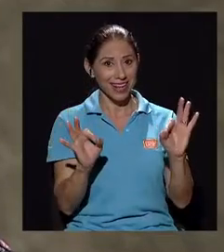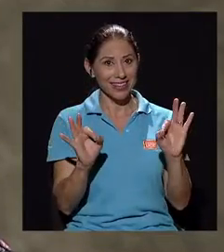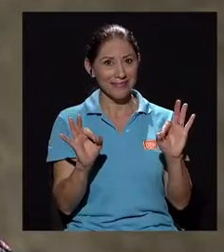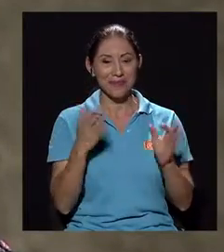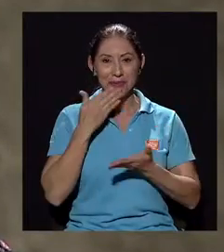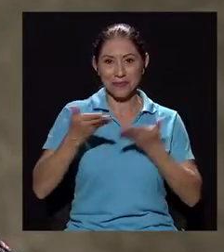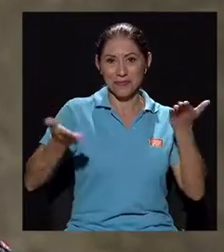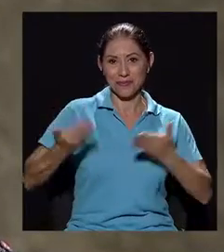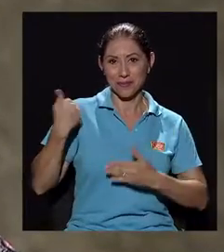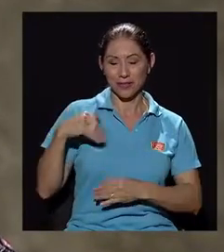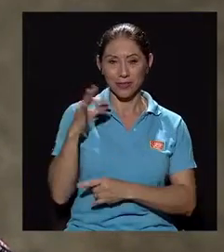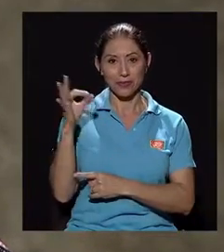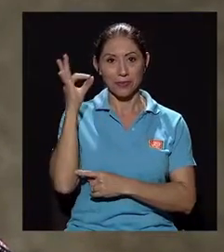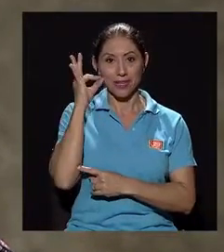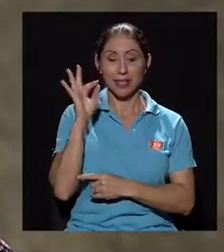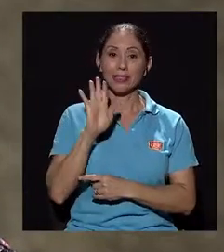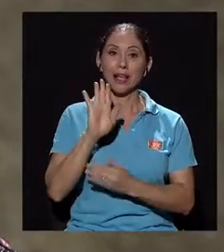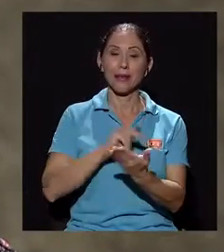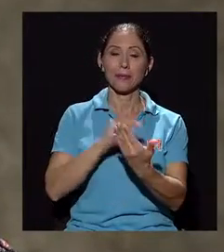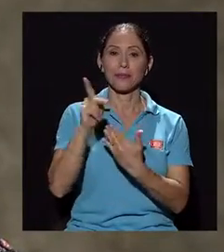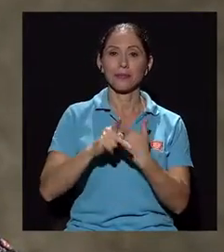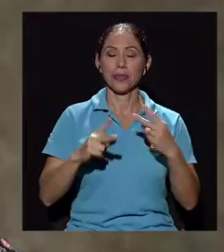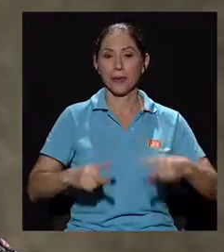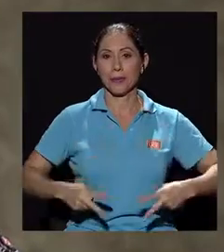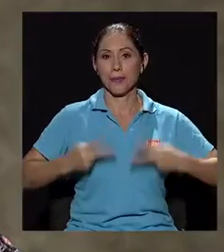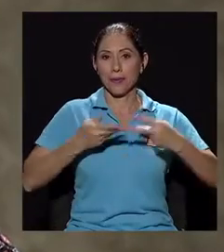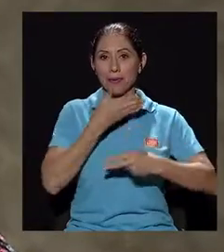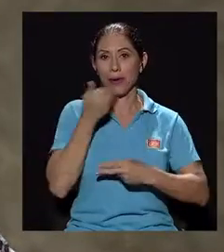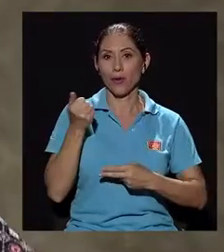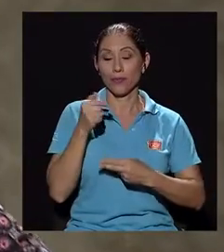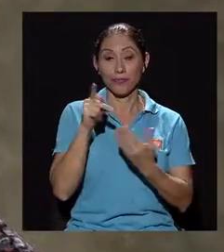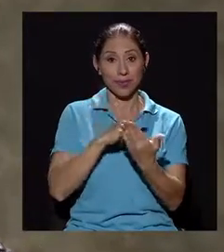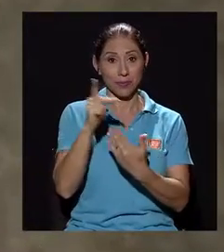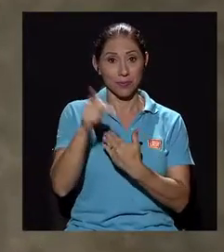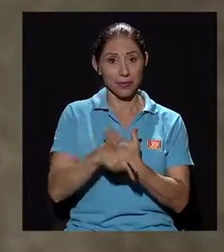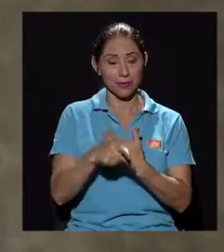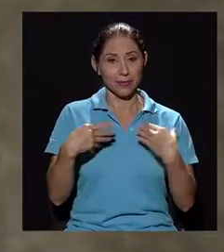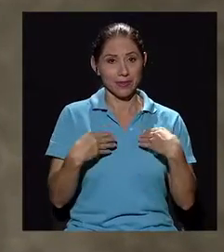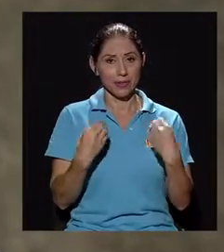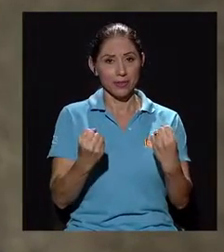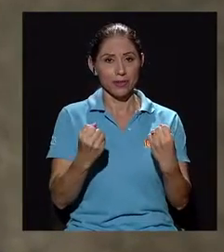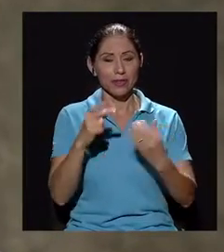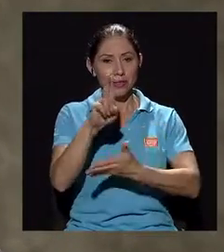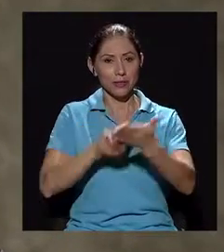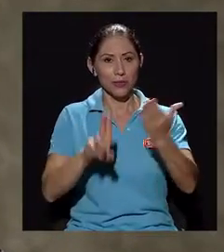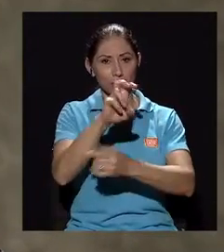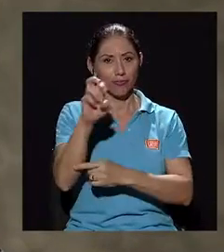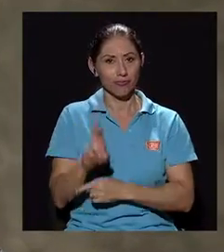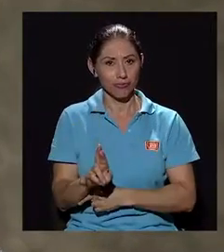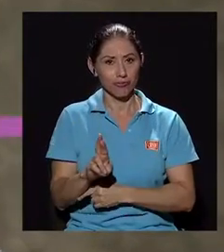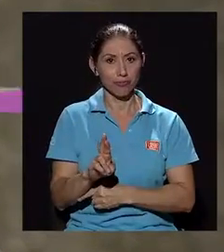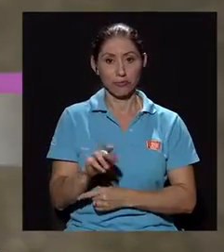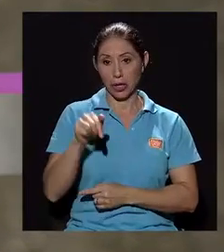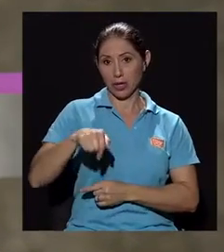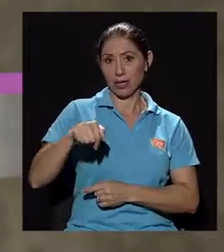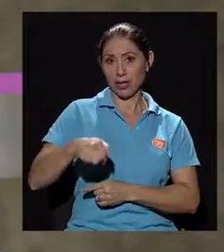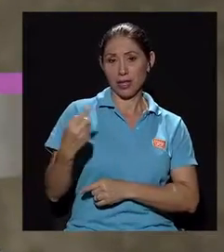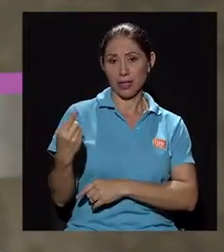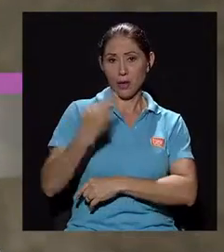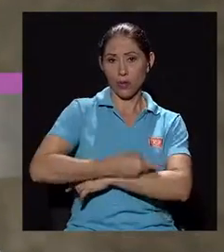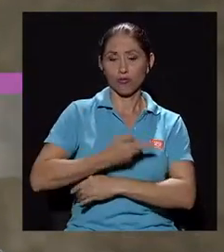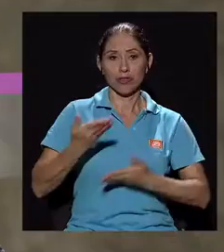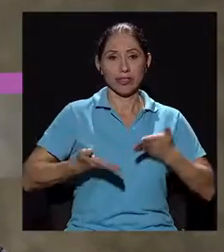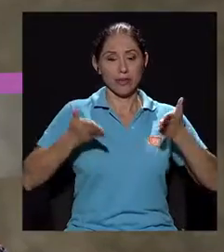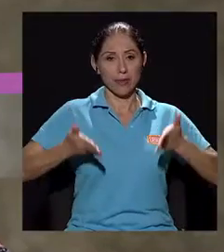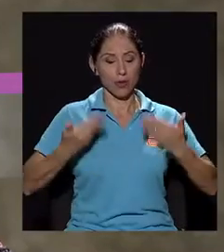Hola, ¿qué tal? Bienvenidos y bienvenidas a Vivir Mejor, la telerrevista de salud de la Universidad de Costa Rica. El día de hoy,